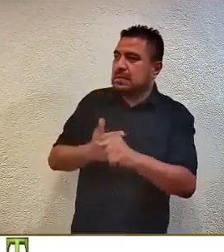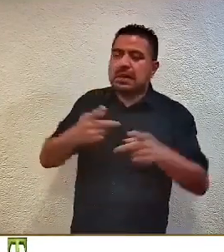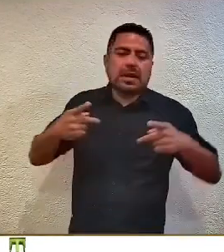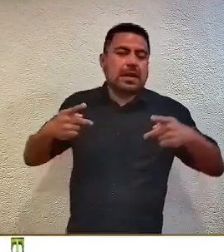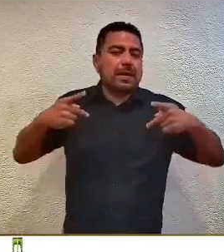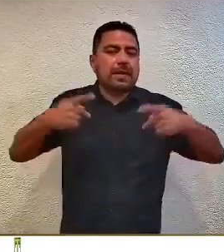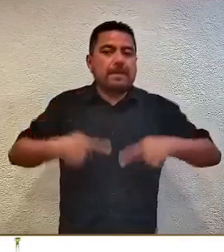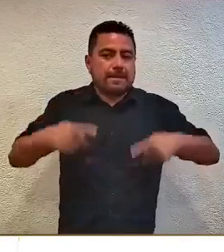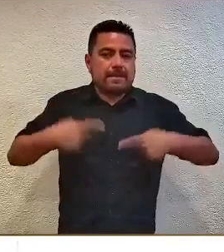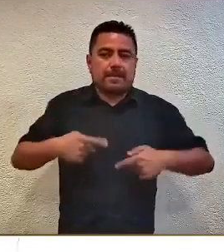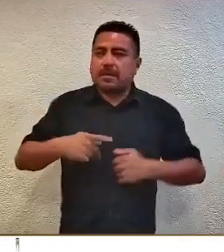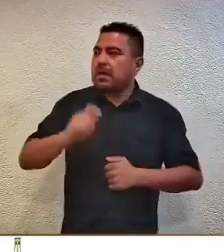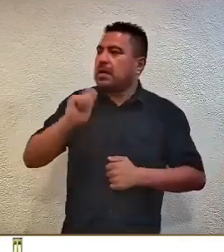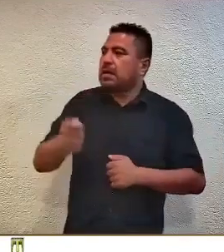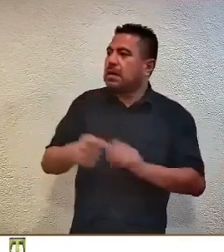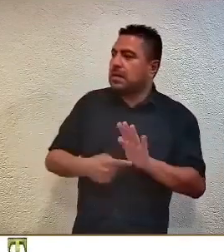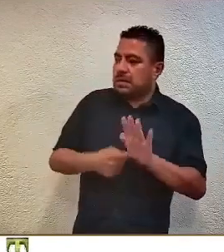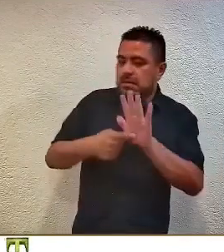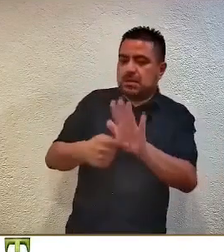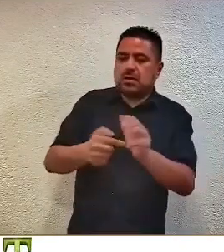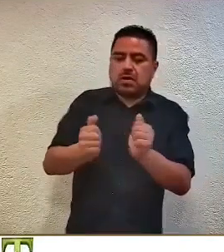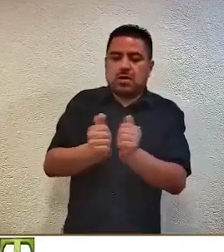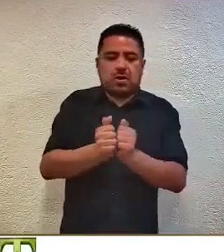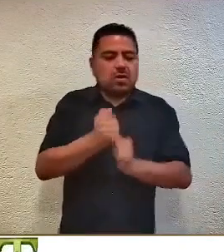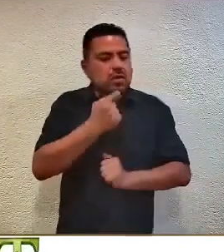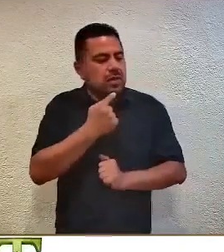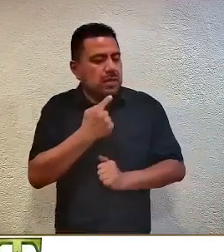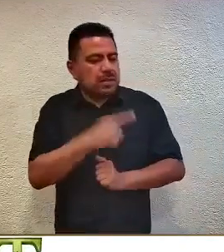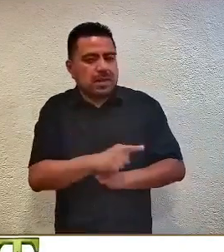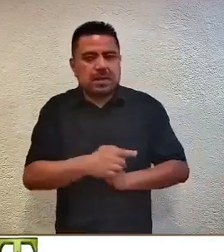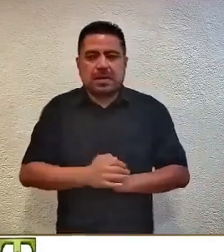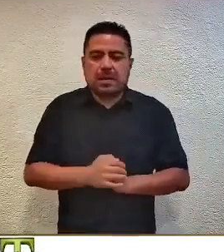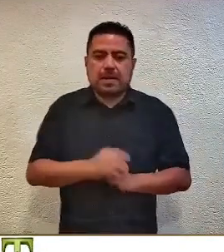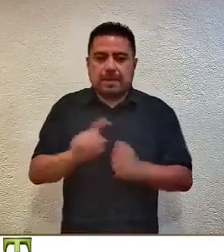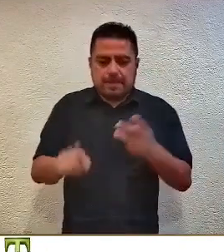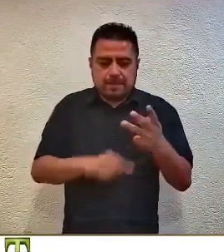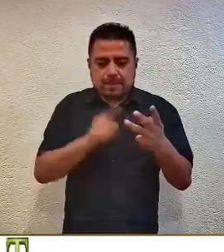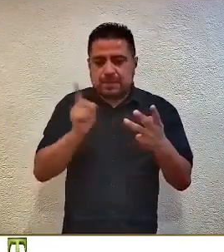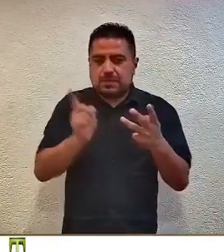ciudadanía exhibió con su demanda. 3.